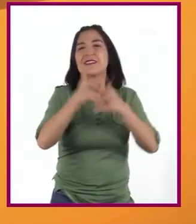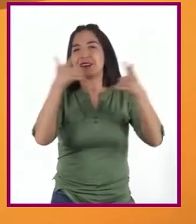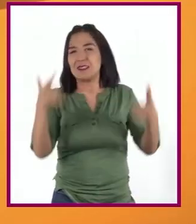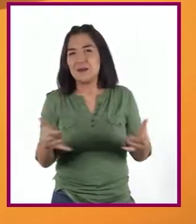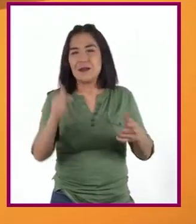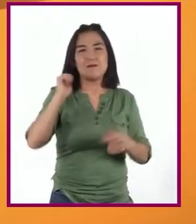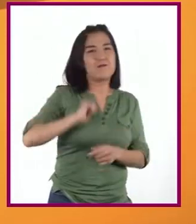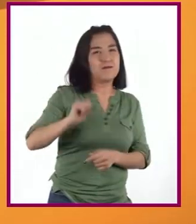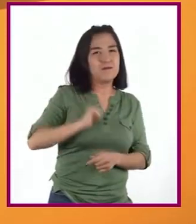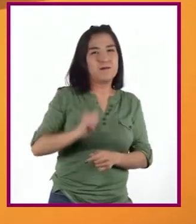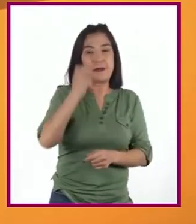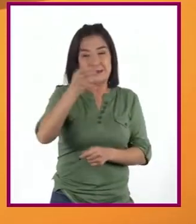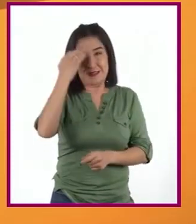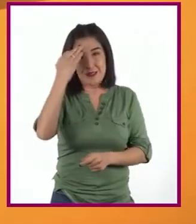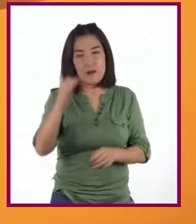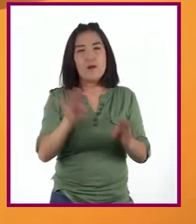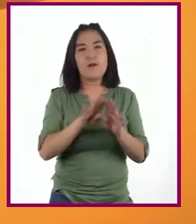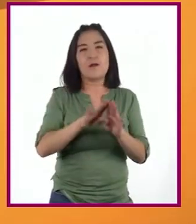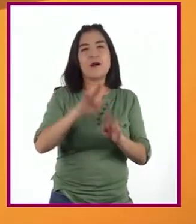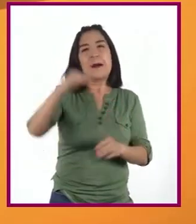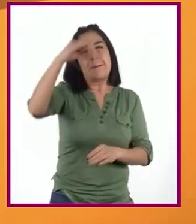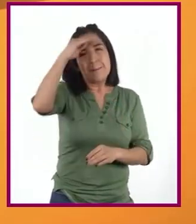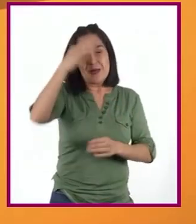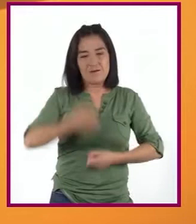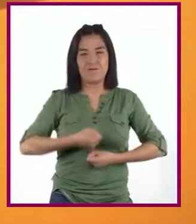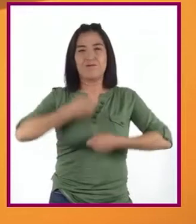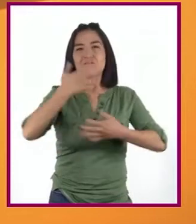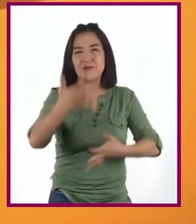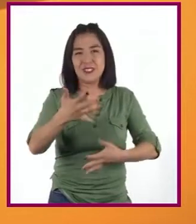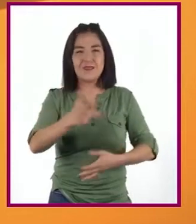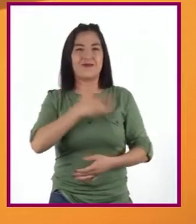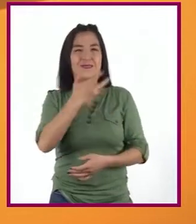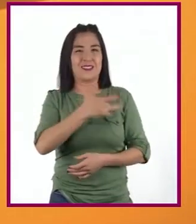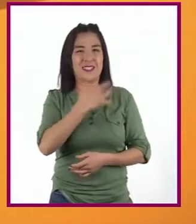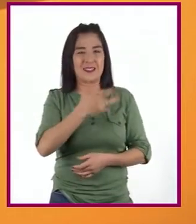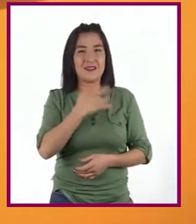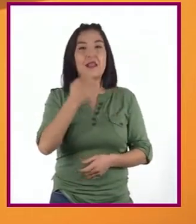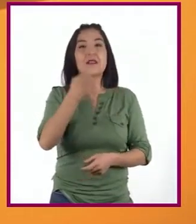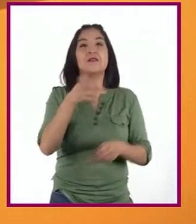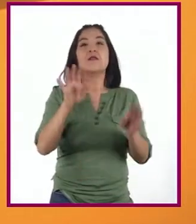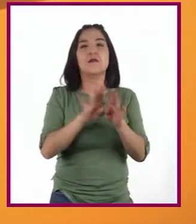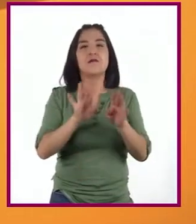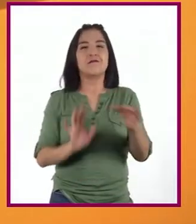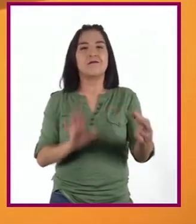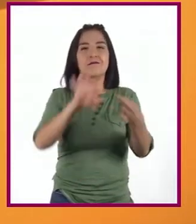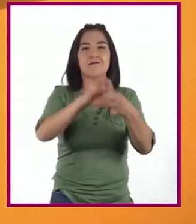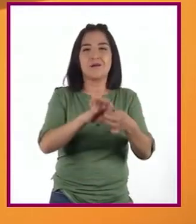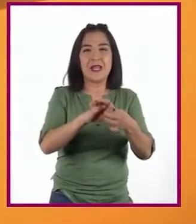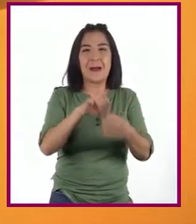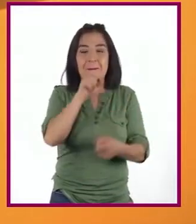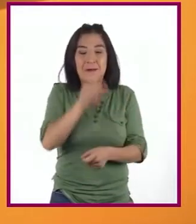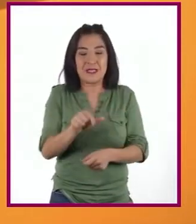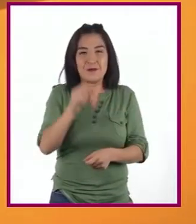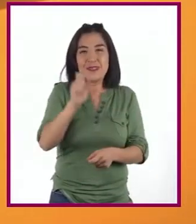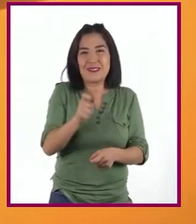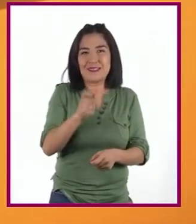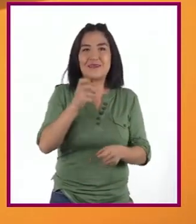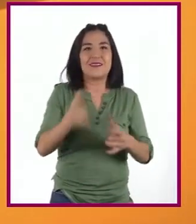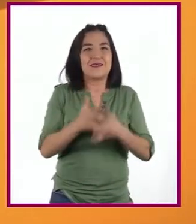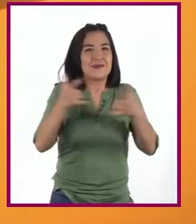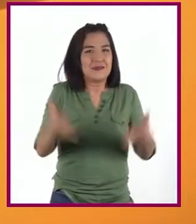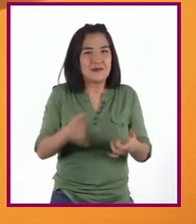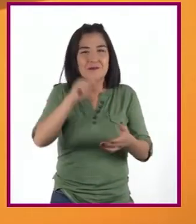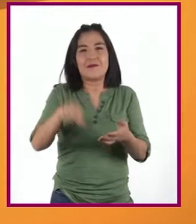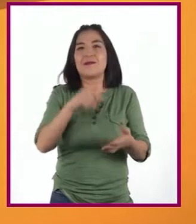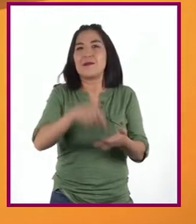como una forma de pensar, de expresarse y de sentir que corresponde a un momento de la historia,